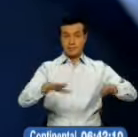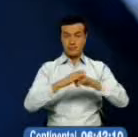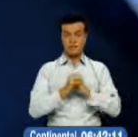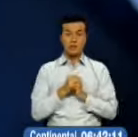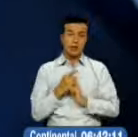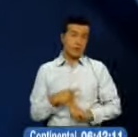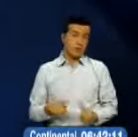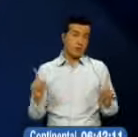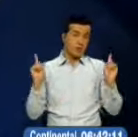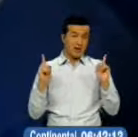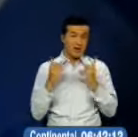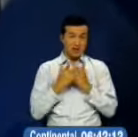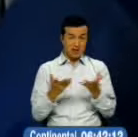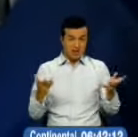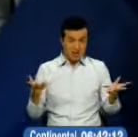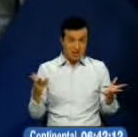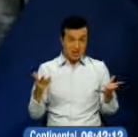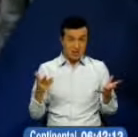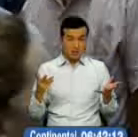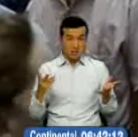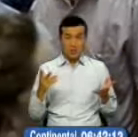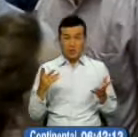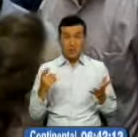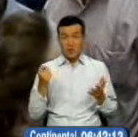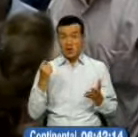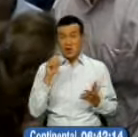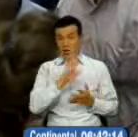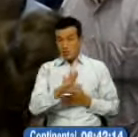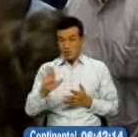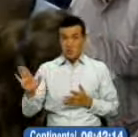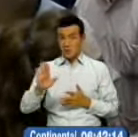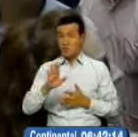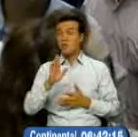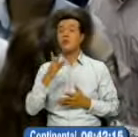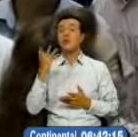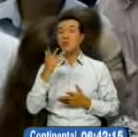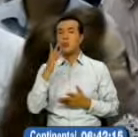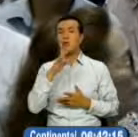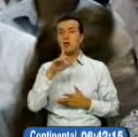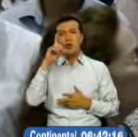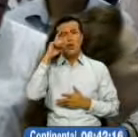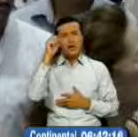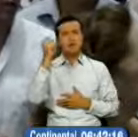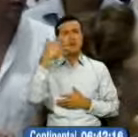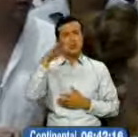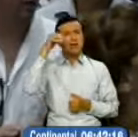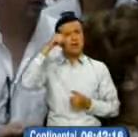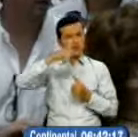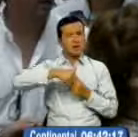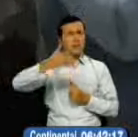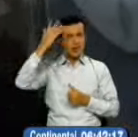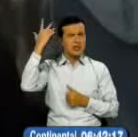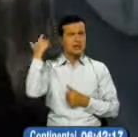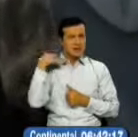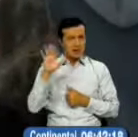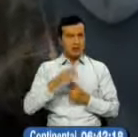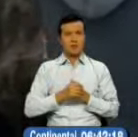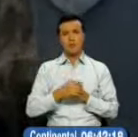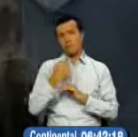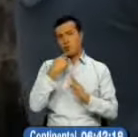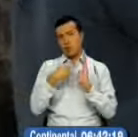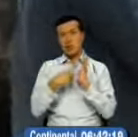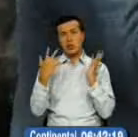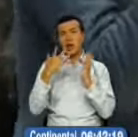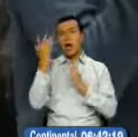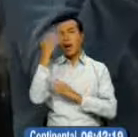Sin embargo, este tipo de hechos no son aislados entre los militantes y simpatizantes de CREO. Recordemos dos casos. El primero